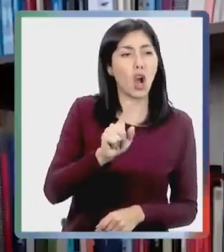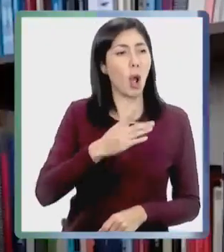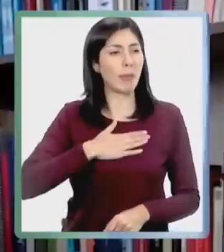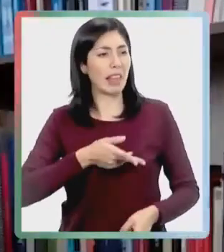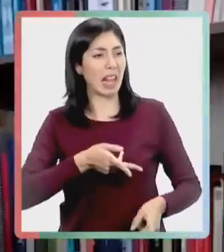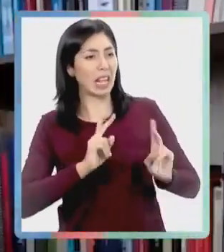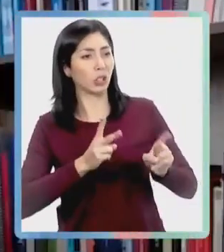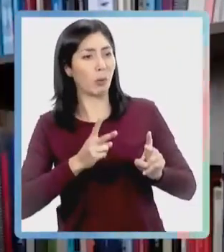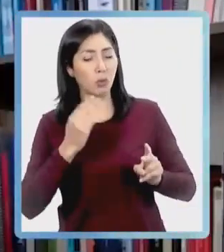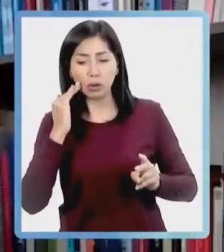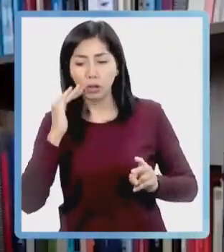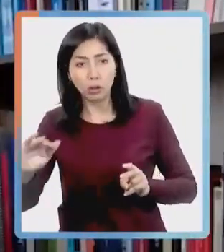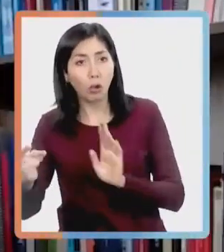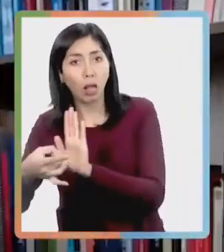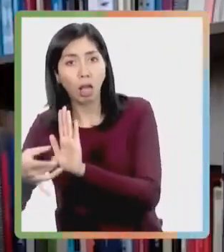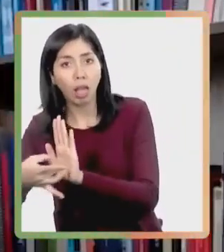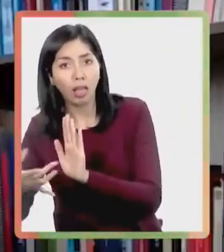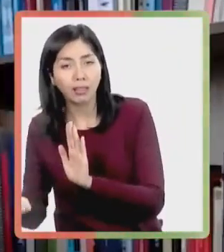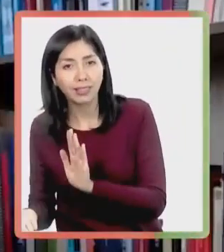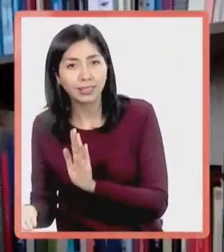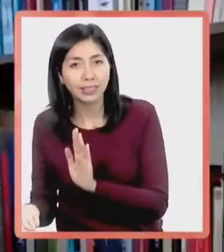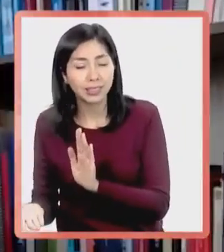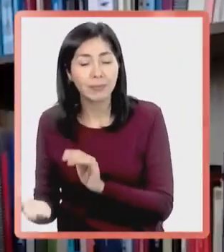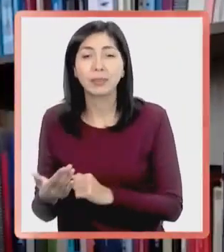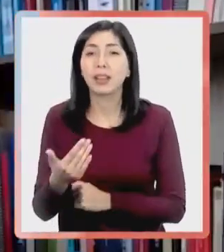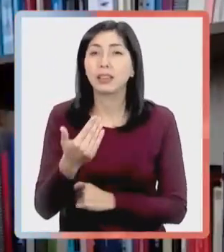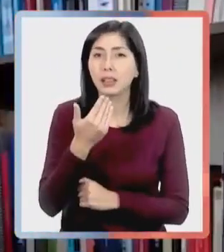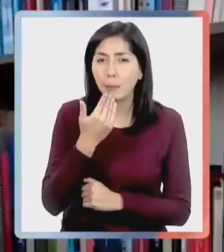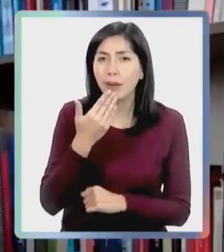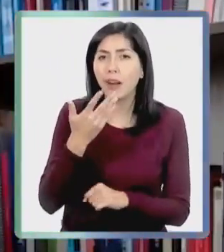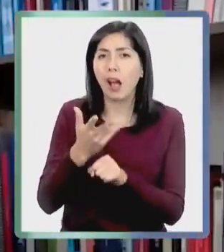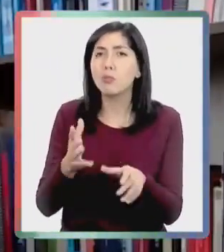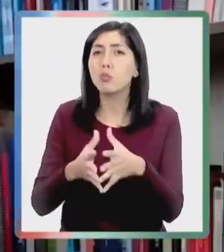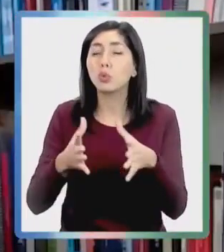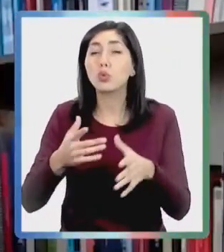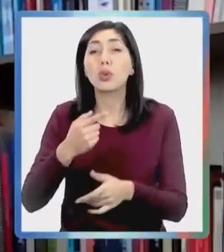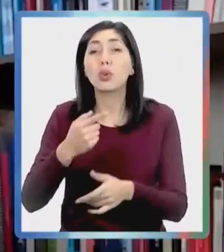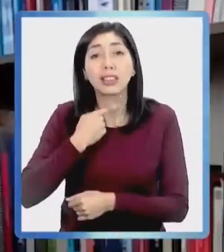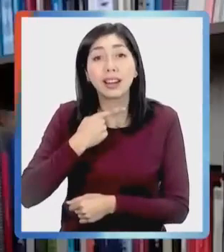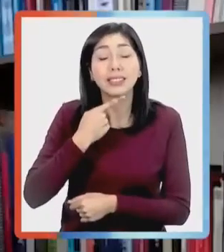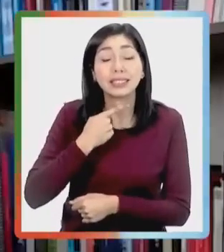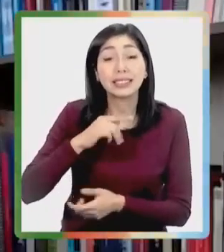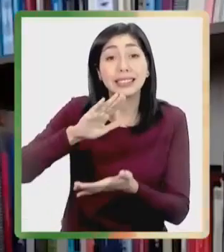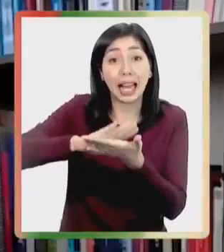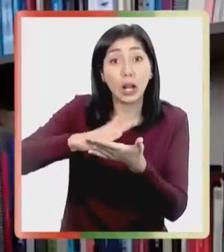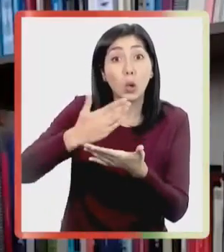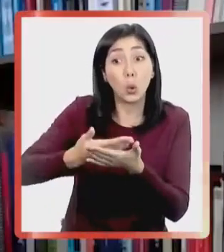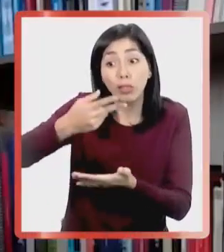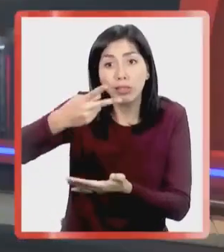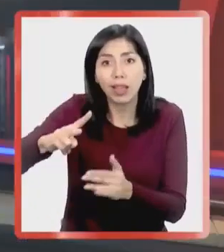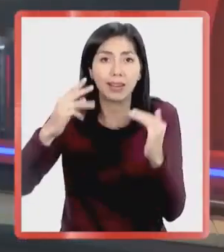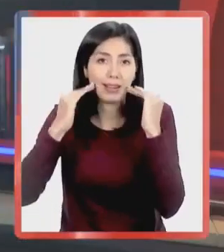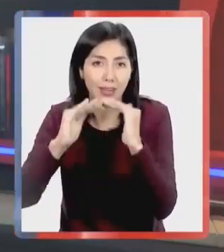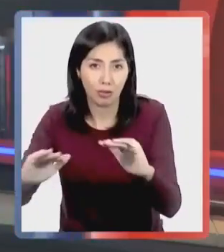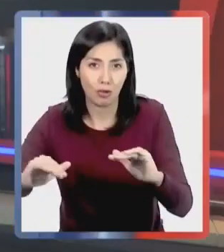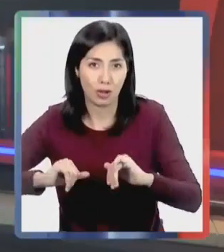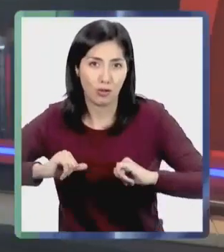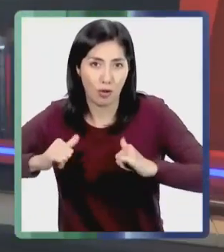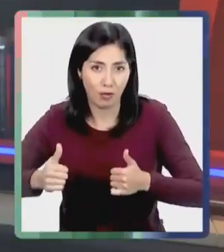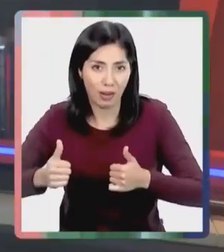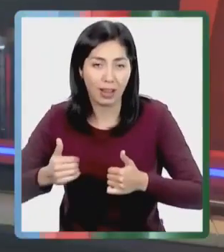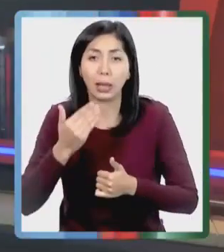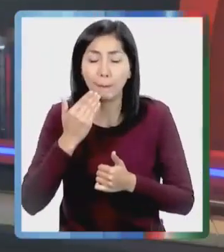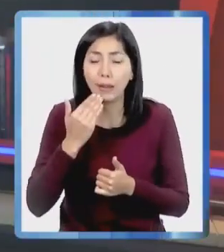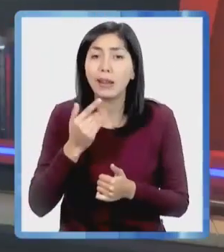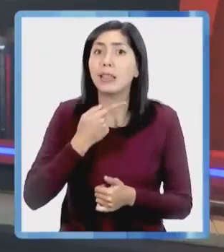pasando a llevar los derechos de sus propios hijos. Y lo otro es que tenemos un tremendo interés en la salud de esos niños, niñas y adolescentes, y también tenemos